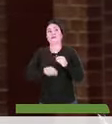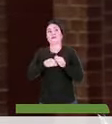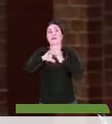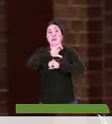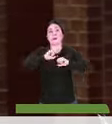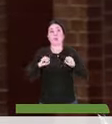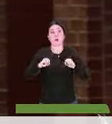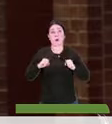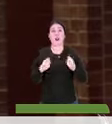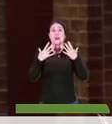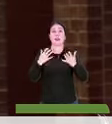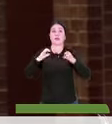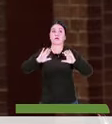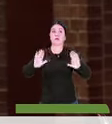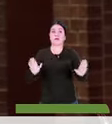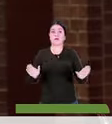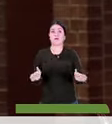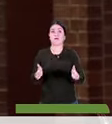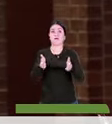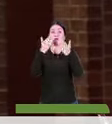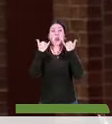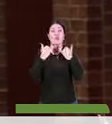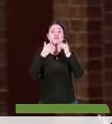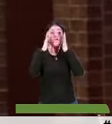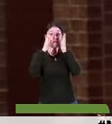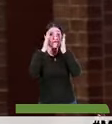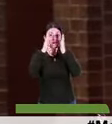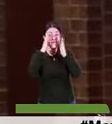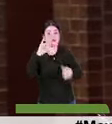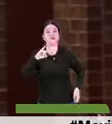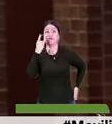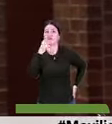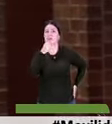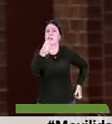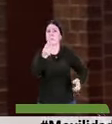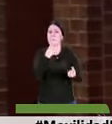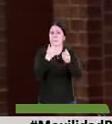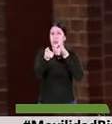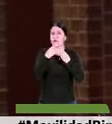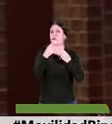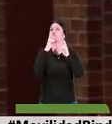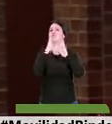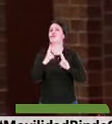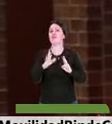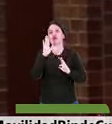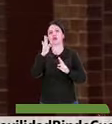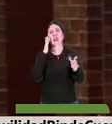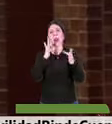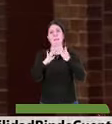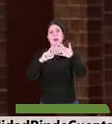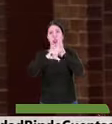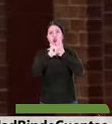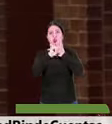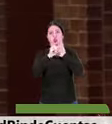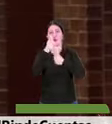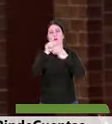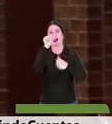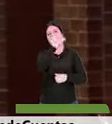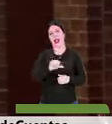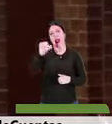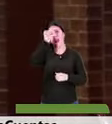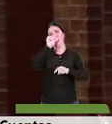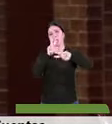seguir mejorando. Estaremos muy pendientes de contestar todas las inquietudes que nos dejaron en la cuenta de Twitter,